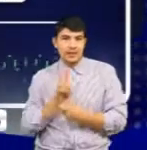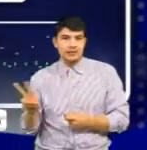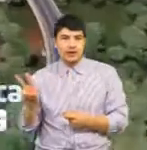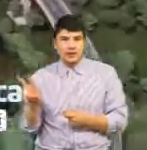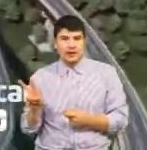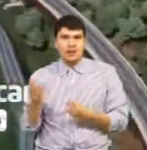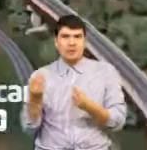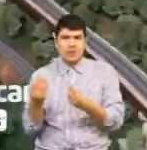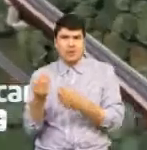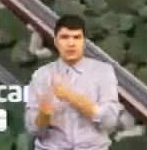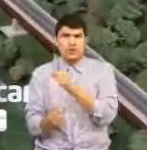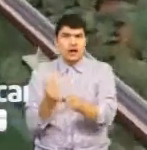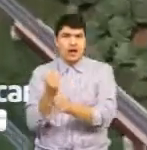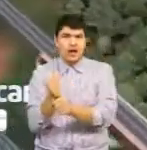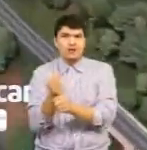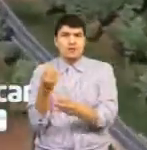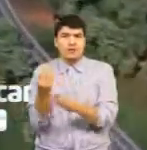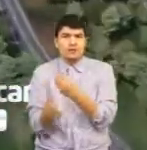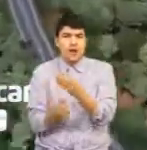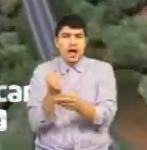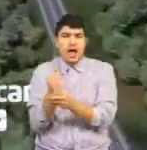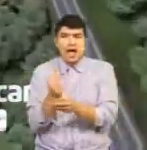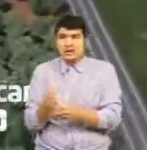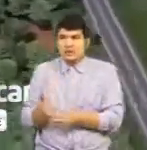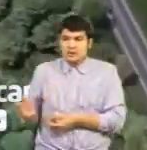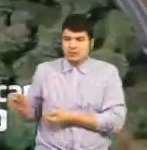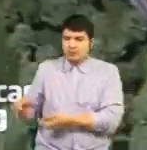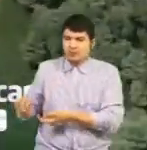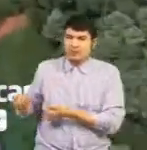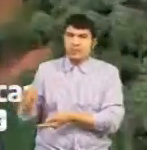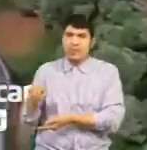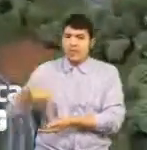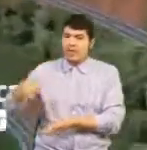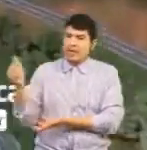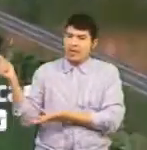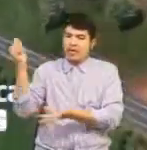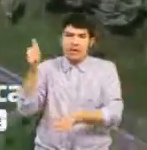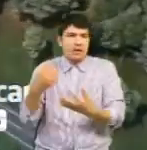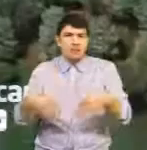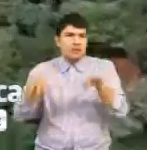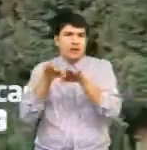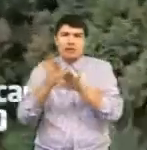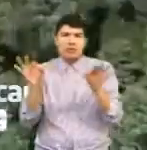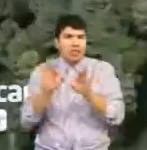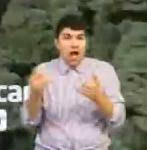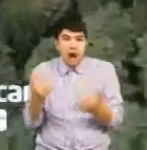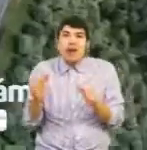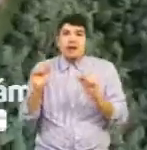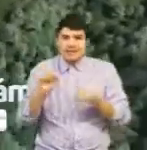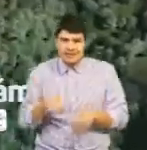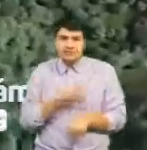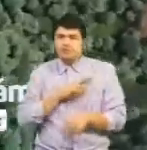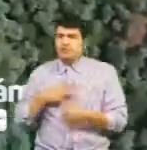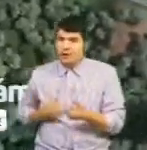durante muchos años no ha recibido inversiones importantes por parte del gobierno nacional respaldamos